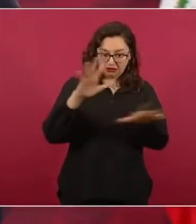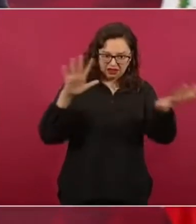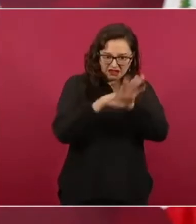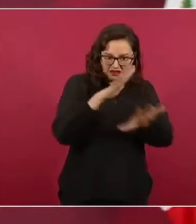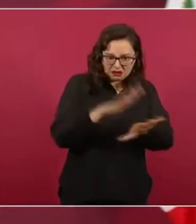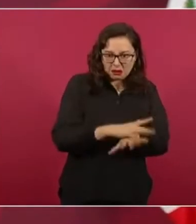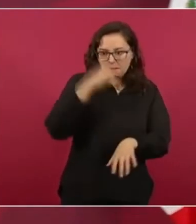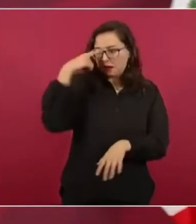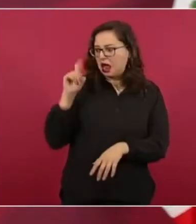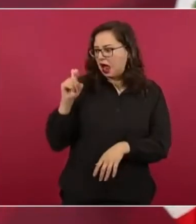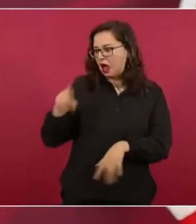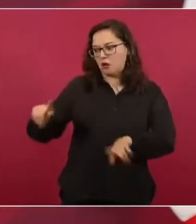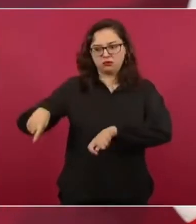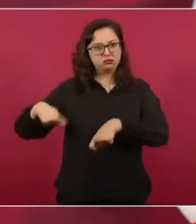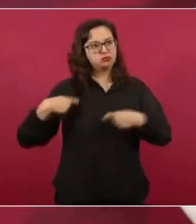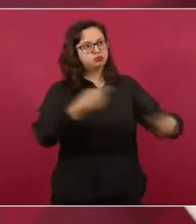las empresas públicas,